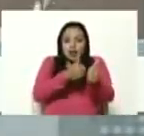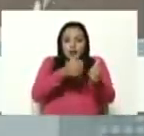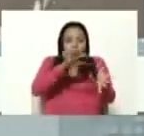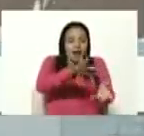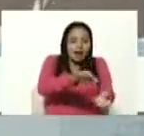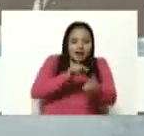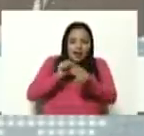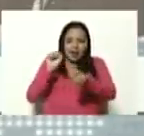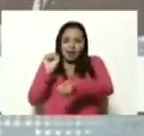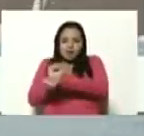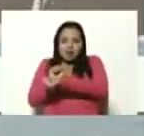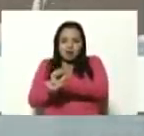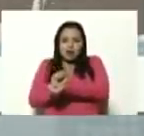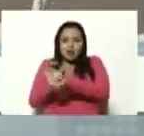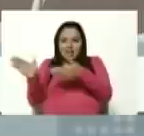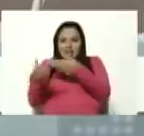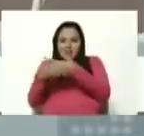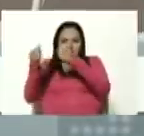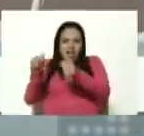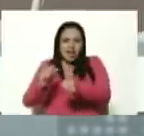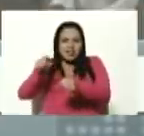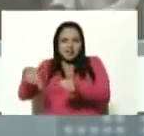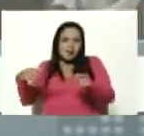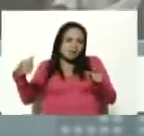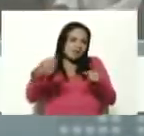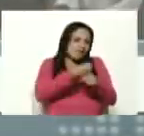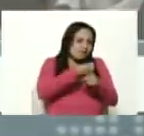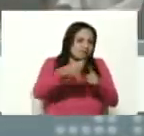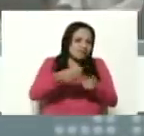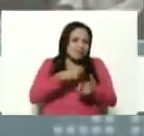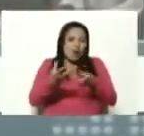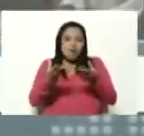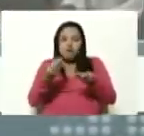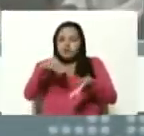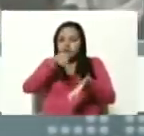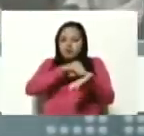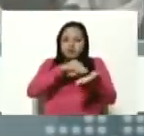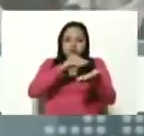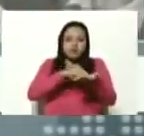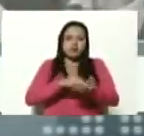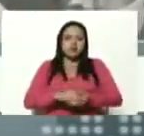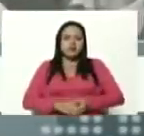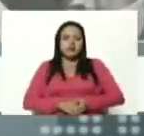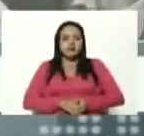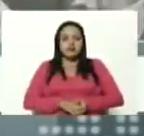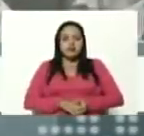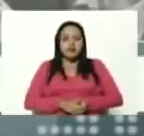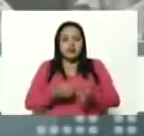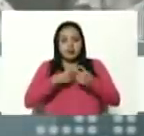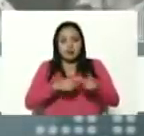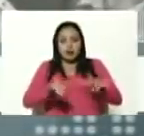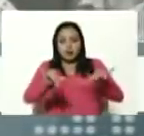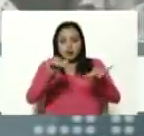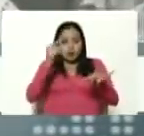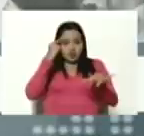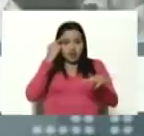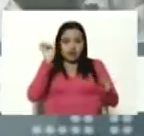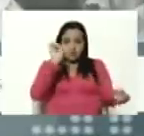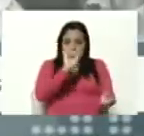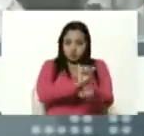capturado, encarcelado y torturado varias veces. Pero ese día lo